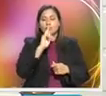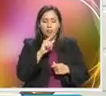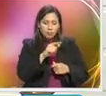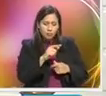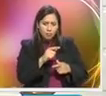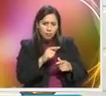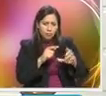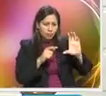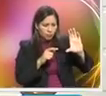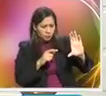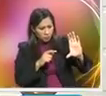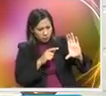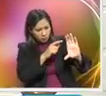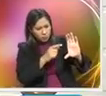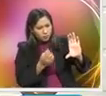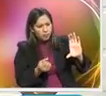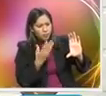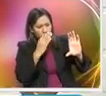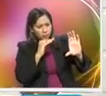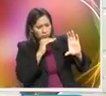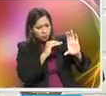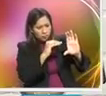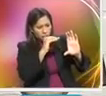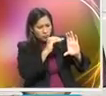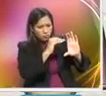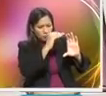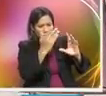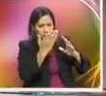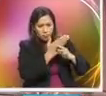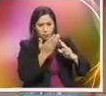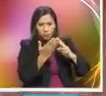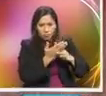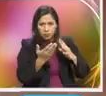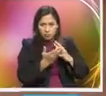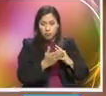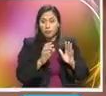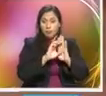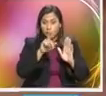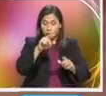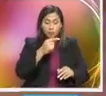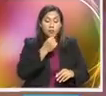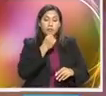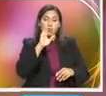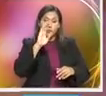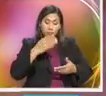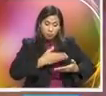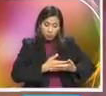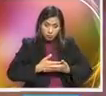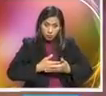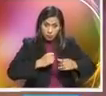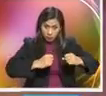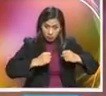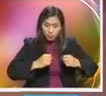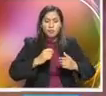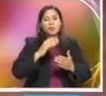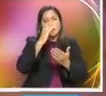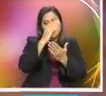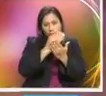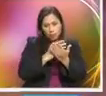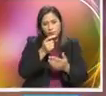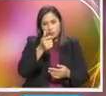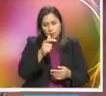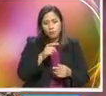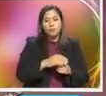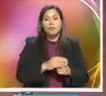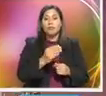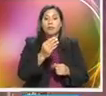de su refractario de porciones, y cuiden mucho que si cuando tienen obesidad, entonces hay que bajarle a la porción. No es que tu hijo